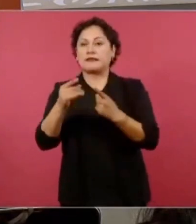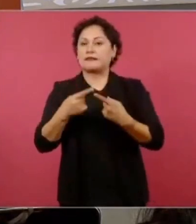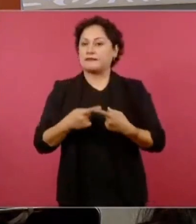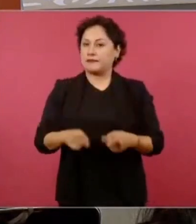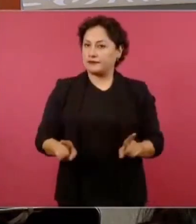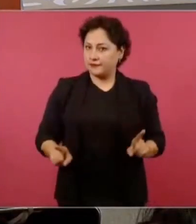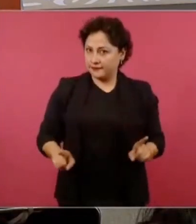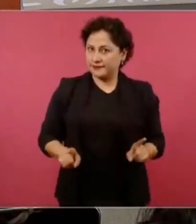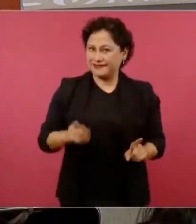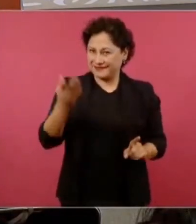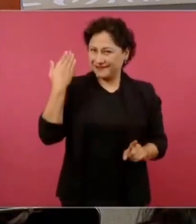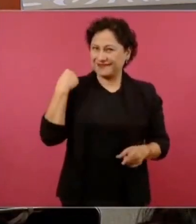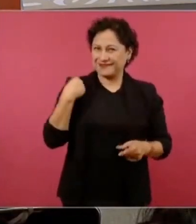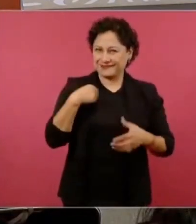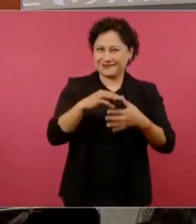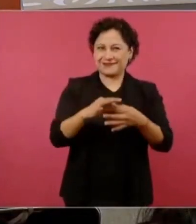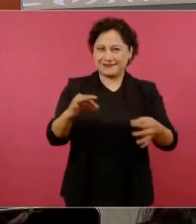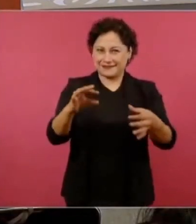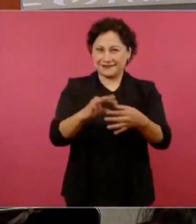Crecer es